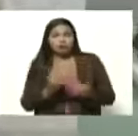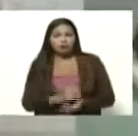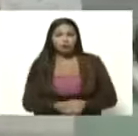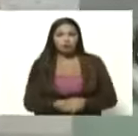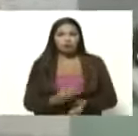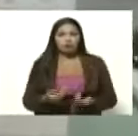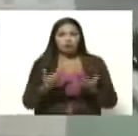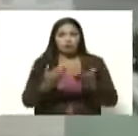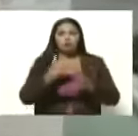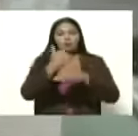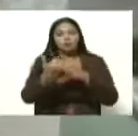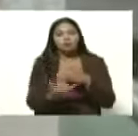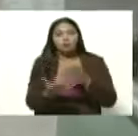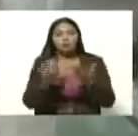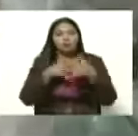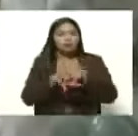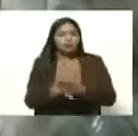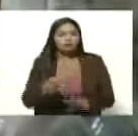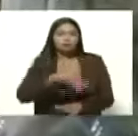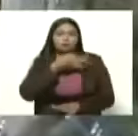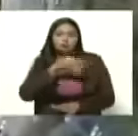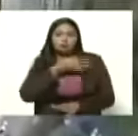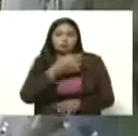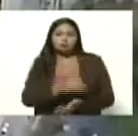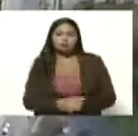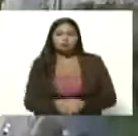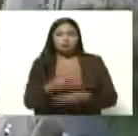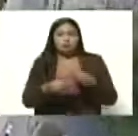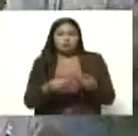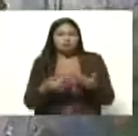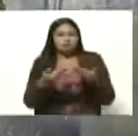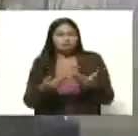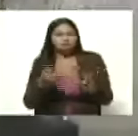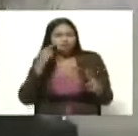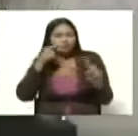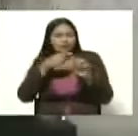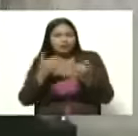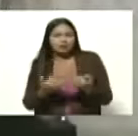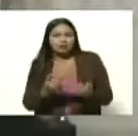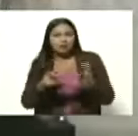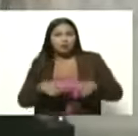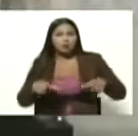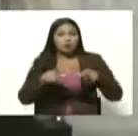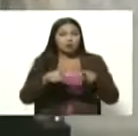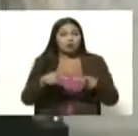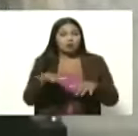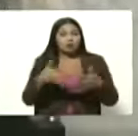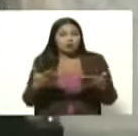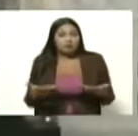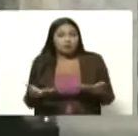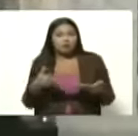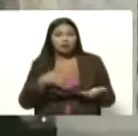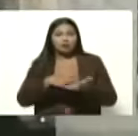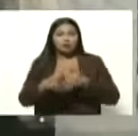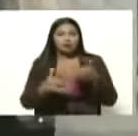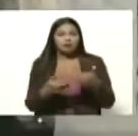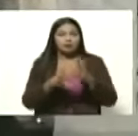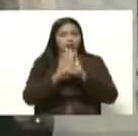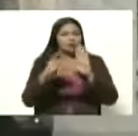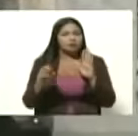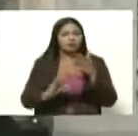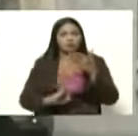estos son programas de inclusión social veremos cómo se da ha dado cuenta acá de lo que ha sido entonces la garantía de los derechos